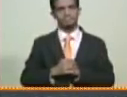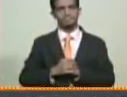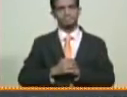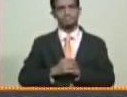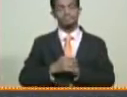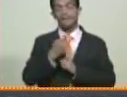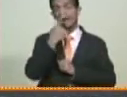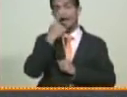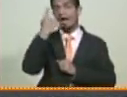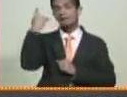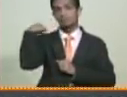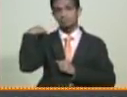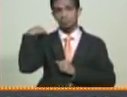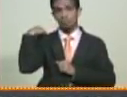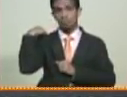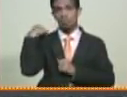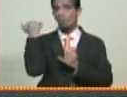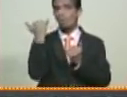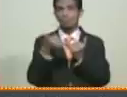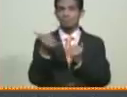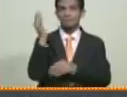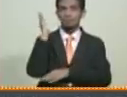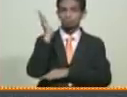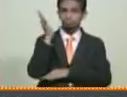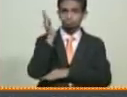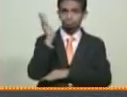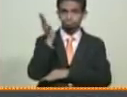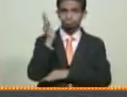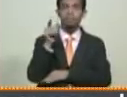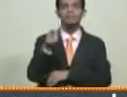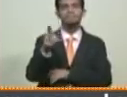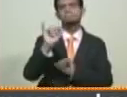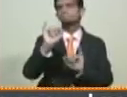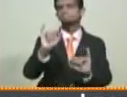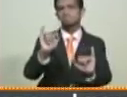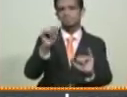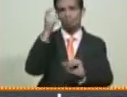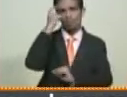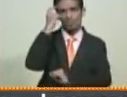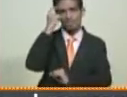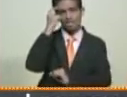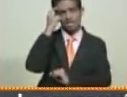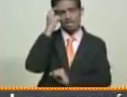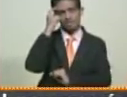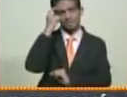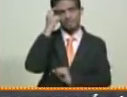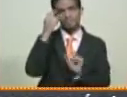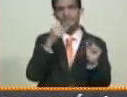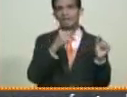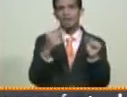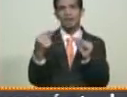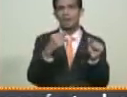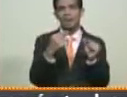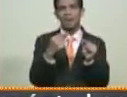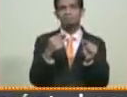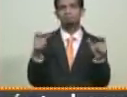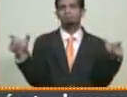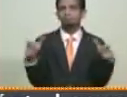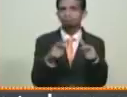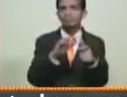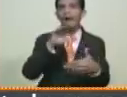El año pasado, el último congreso también se hizo por esa fecha. Estuvimos debatiendo casi hasta octubre, casi